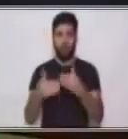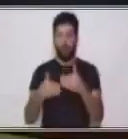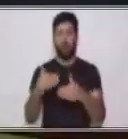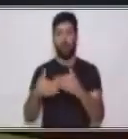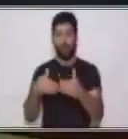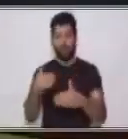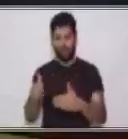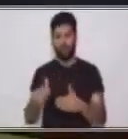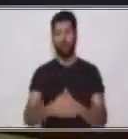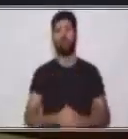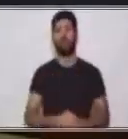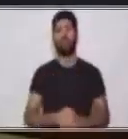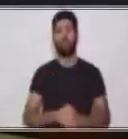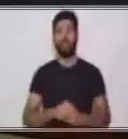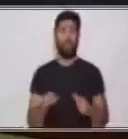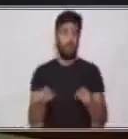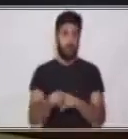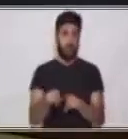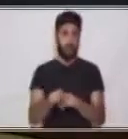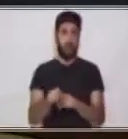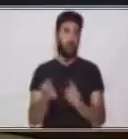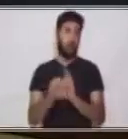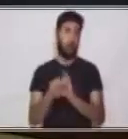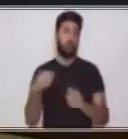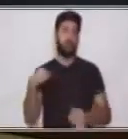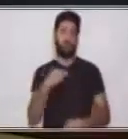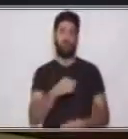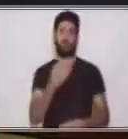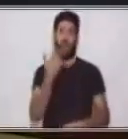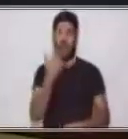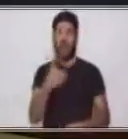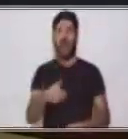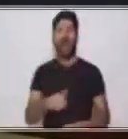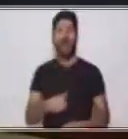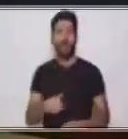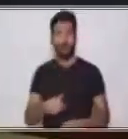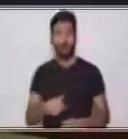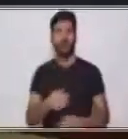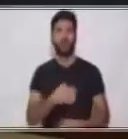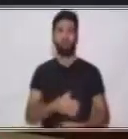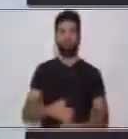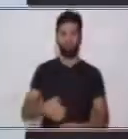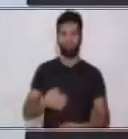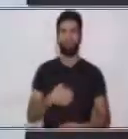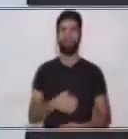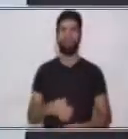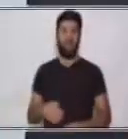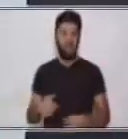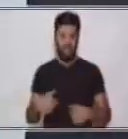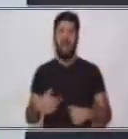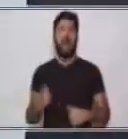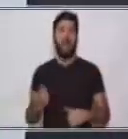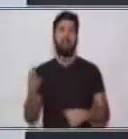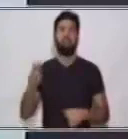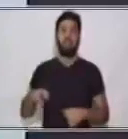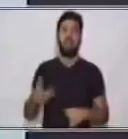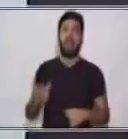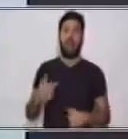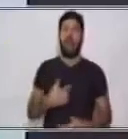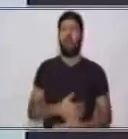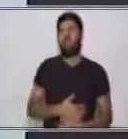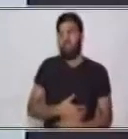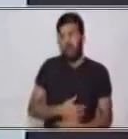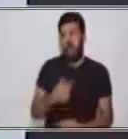Así como nosotros cuando no tenemos hambre y nosotros vamos a comer para saciar esa hambre que nosotros tenemos y nos